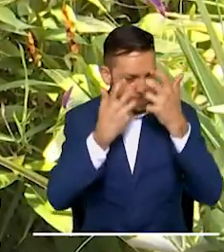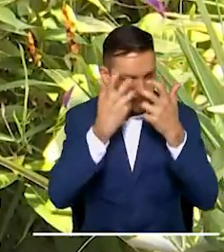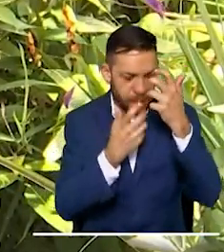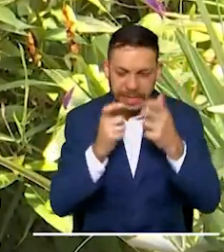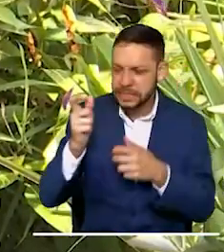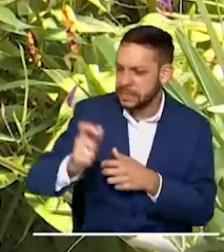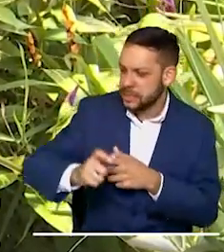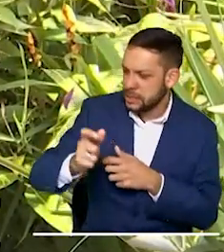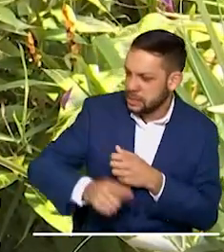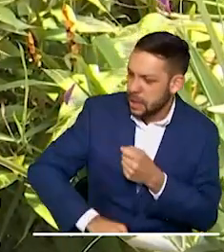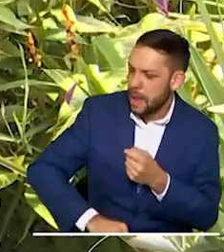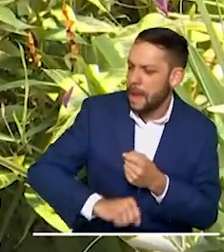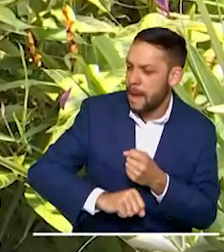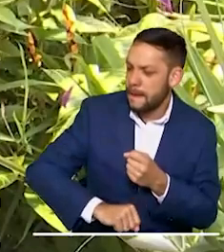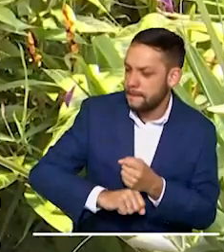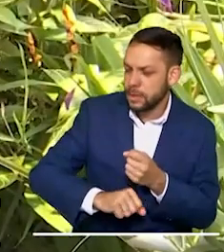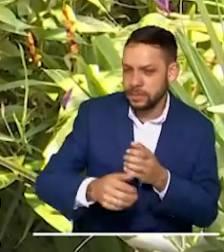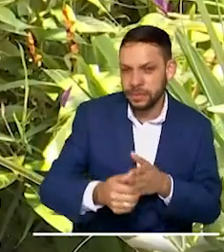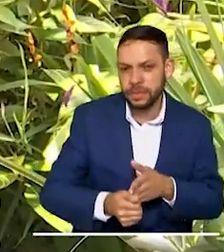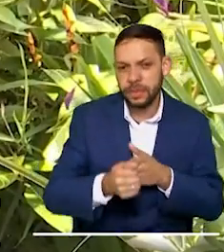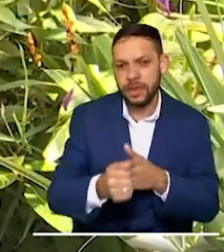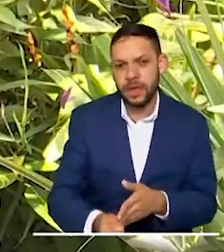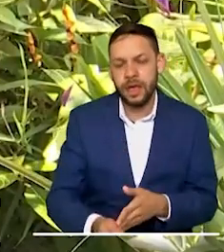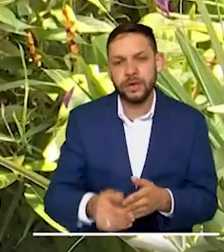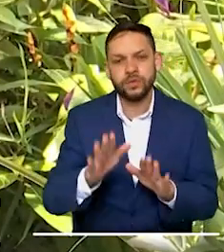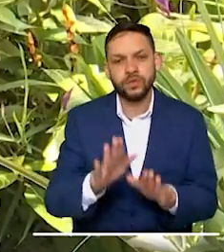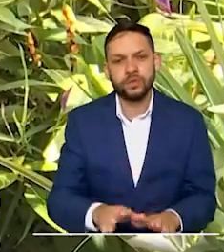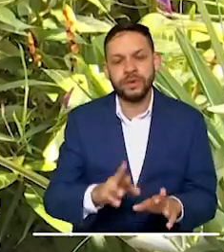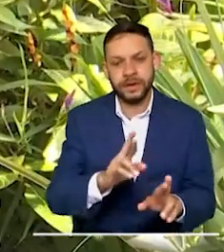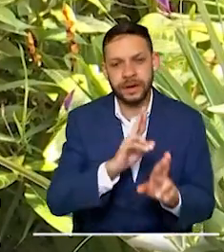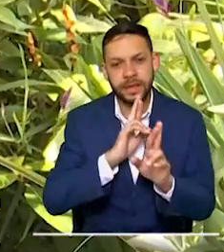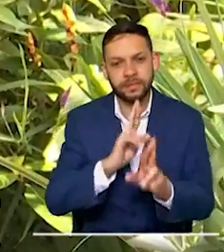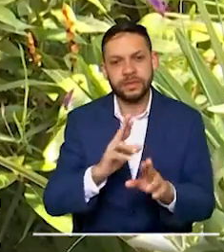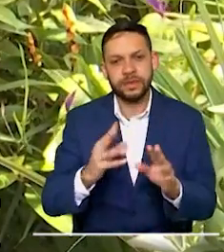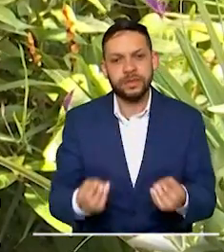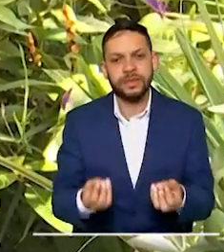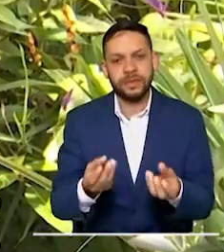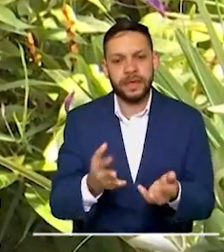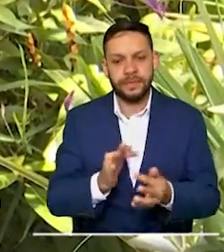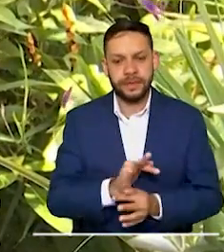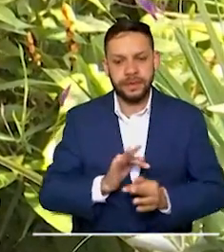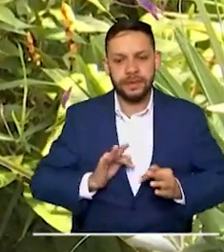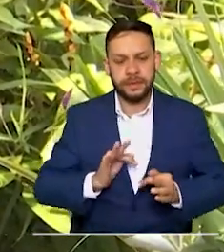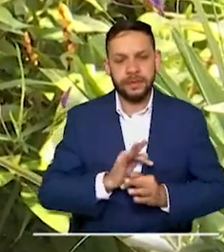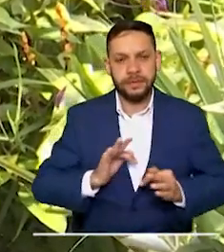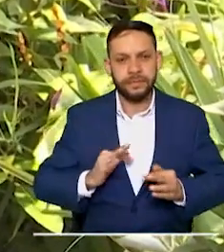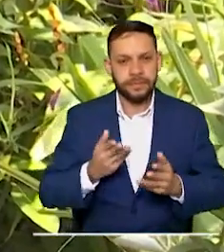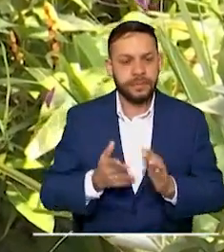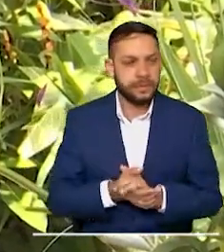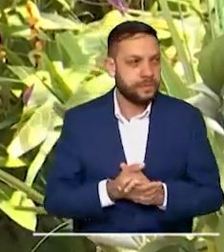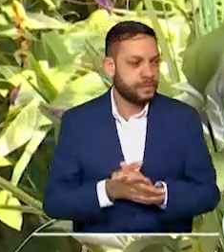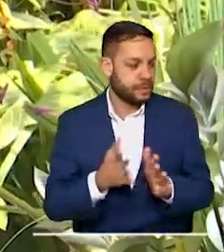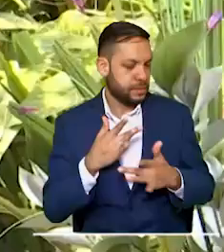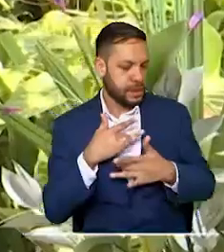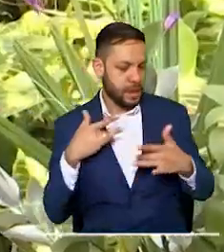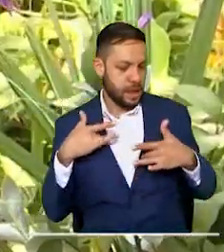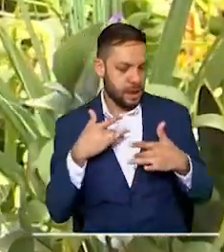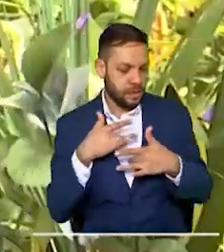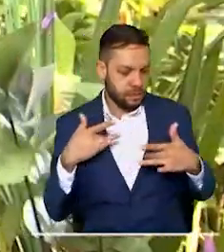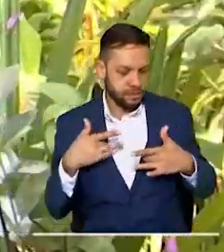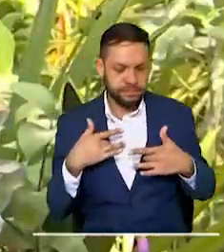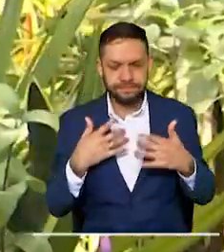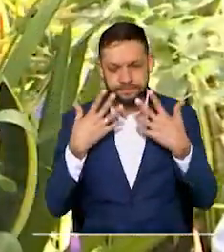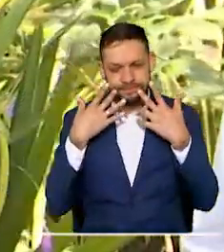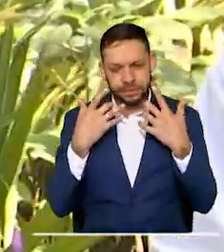requieren para ir a la fija a su diagnóstico y obviamente a su tratamiento. La salud es una